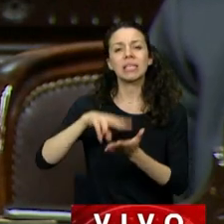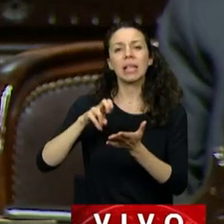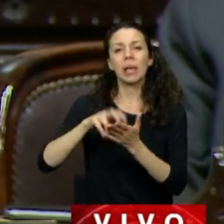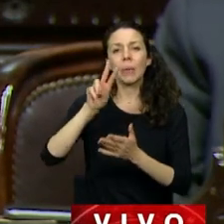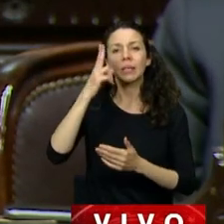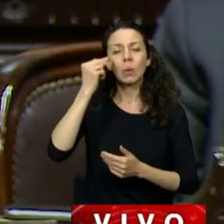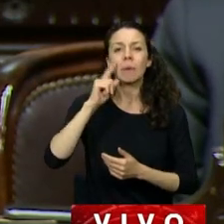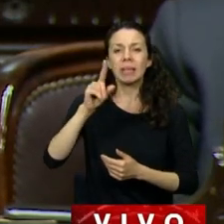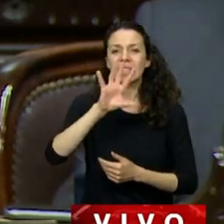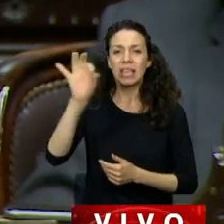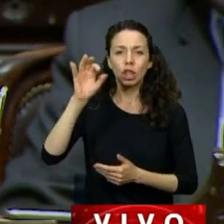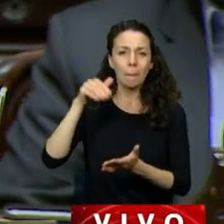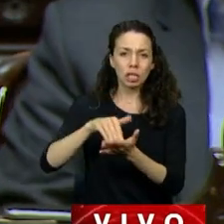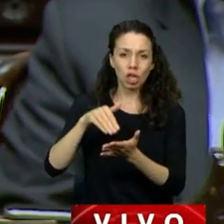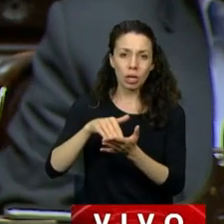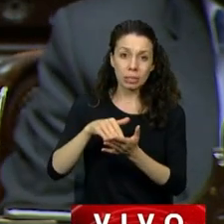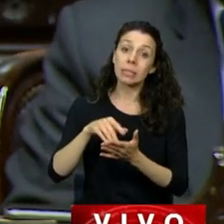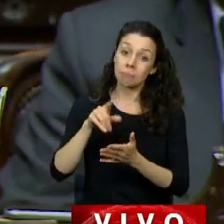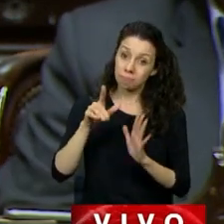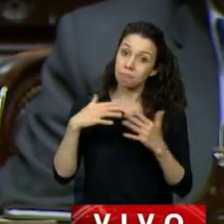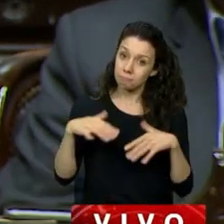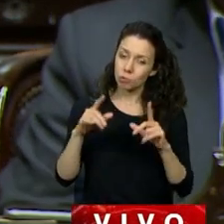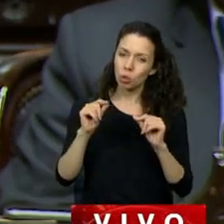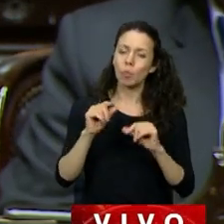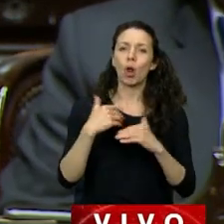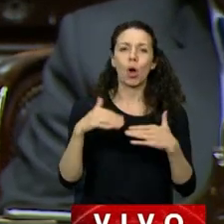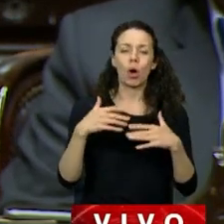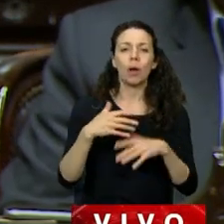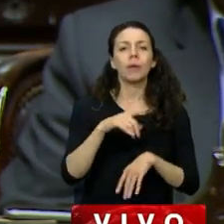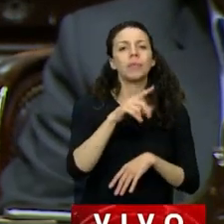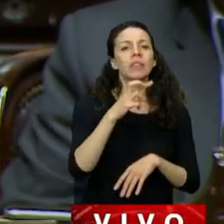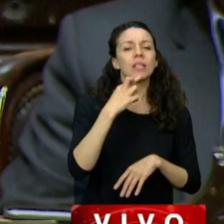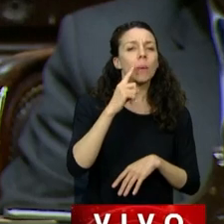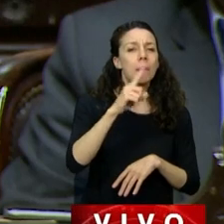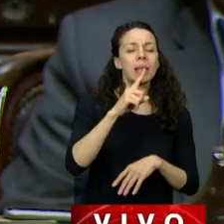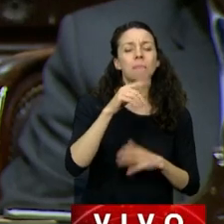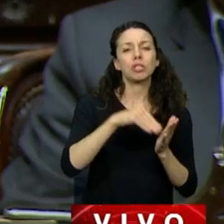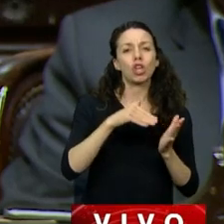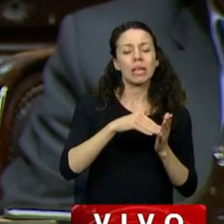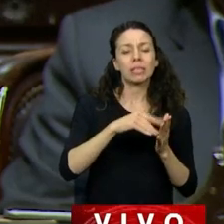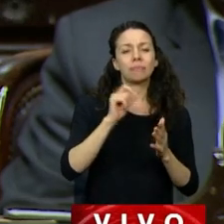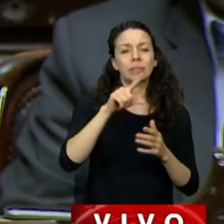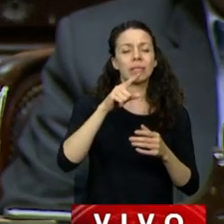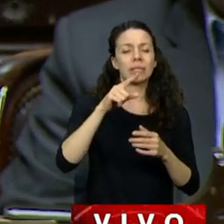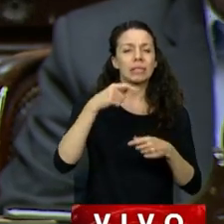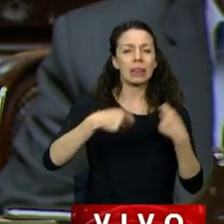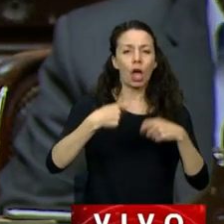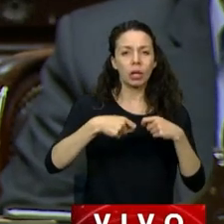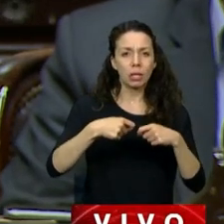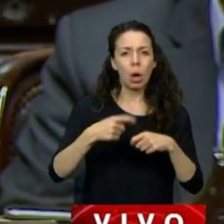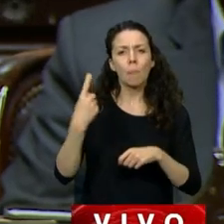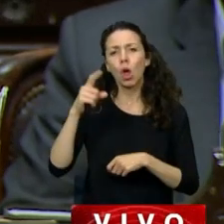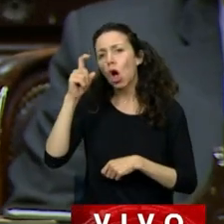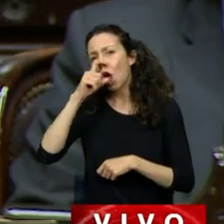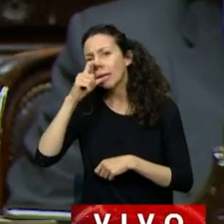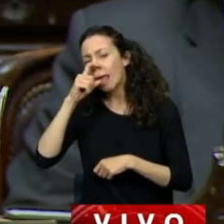29.500 millones, ese sí que es un número, 19.000 millones a Santiago del Estero. Sin embargo, Corrientes y Jujuy